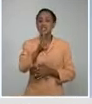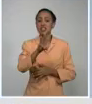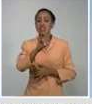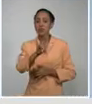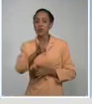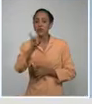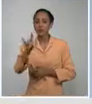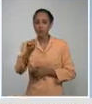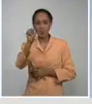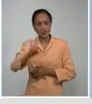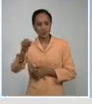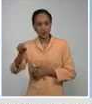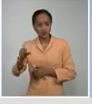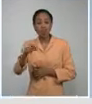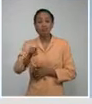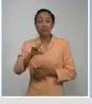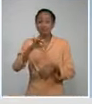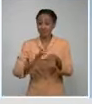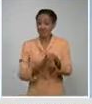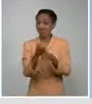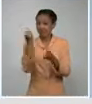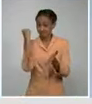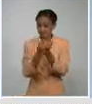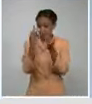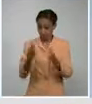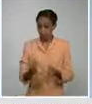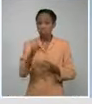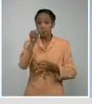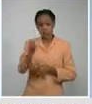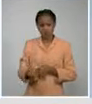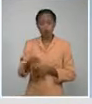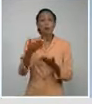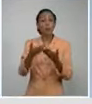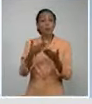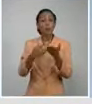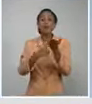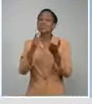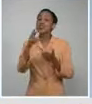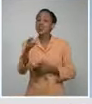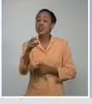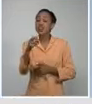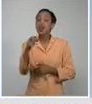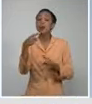15.399 y activos confirmados, personas con PCR positivo ingresados,